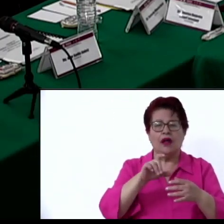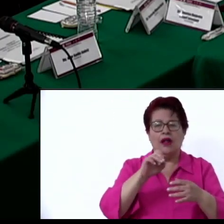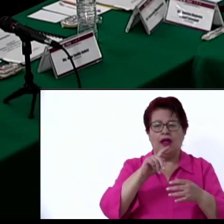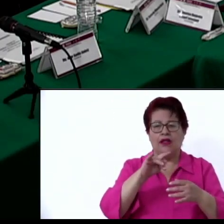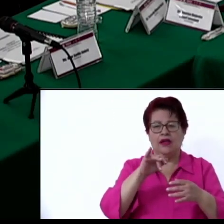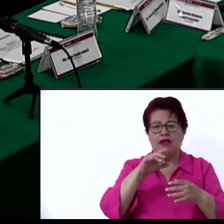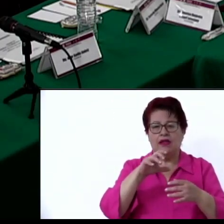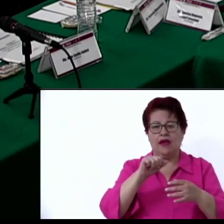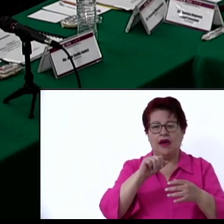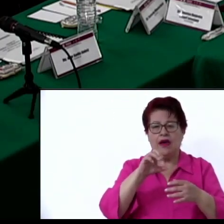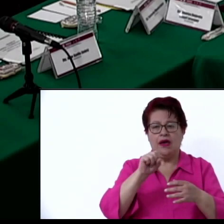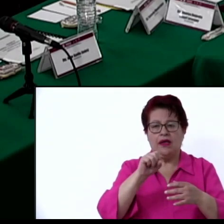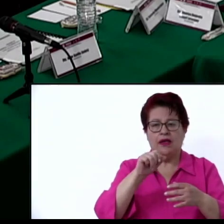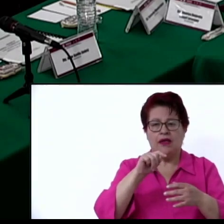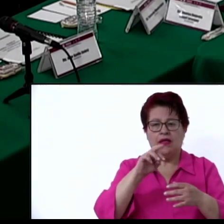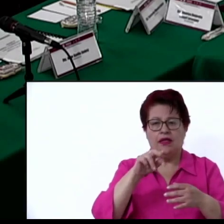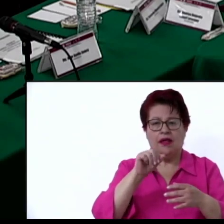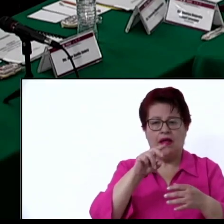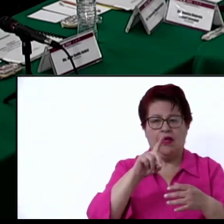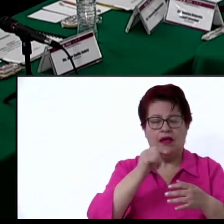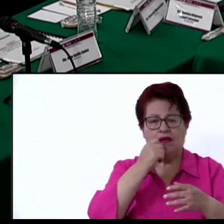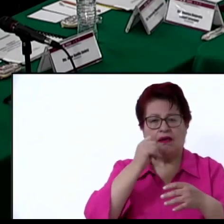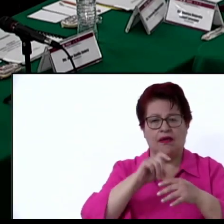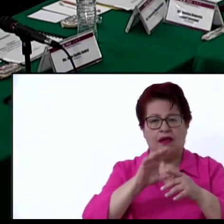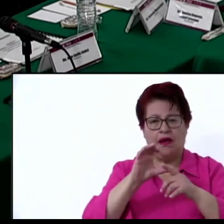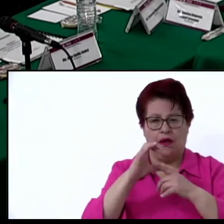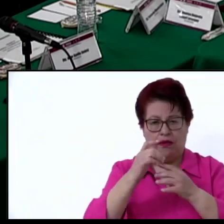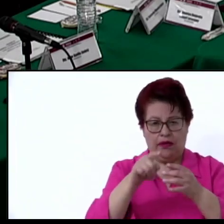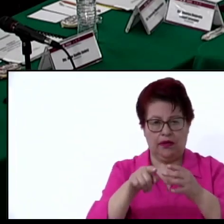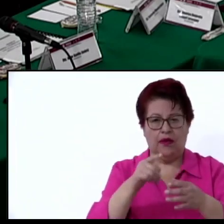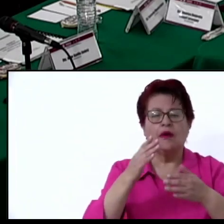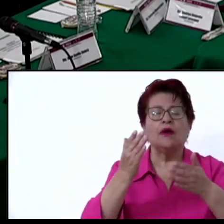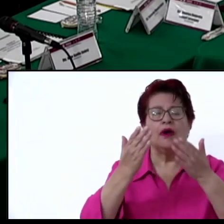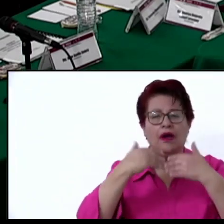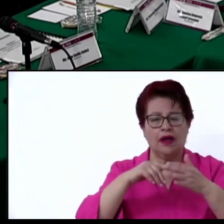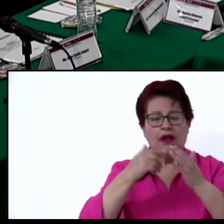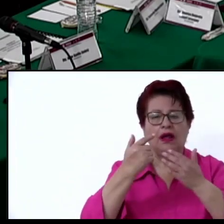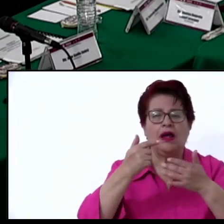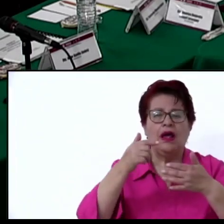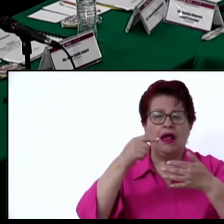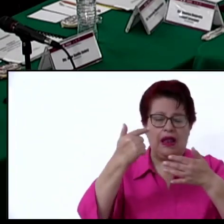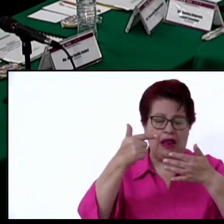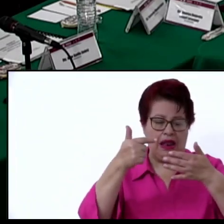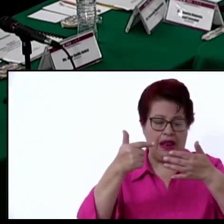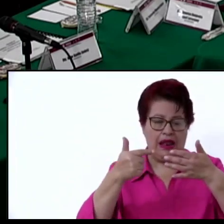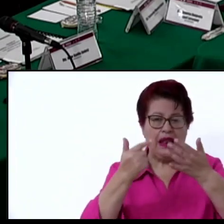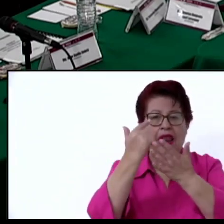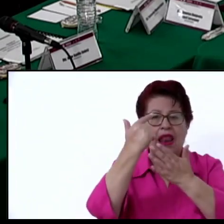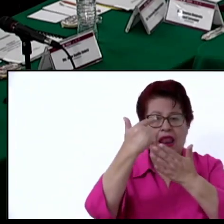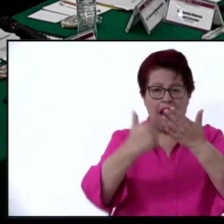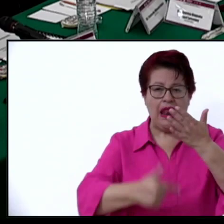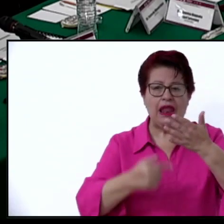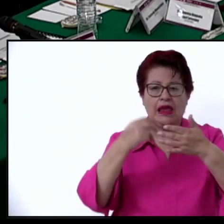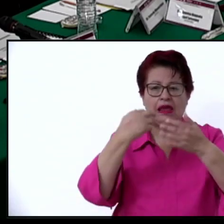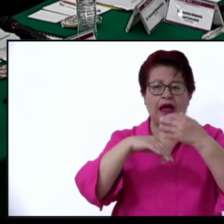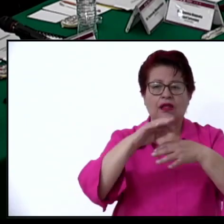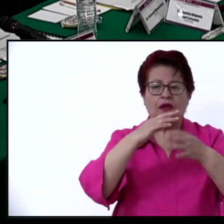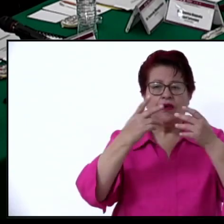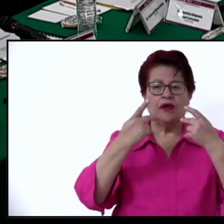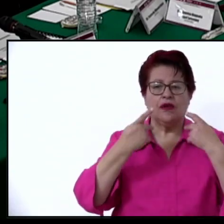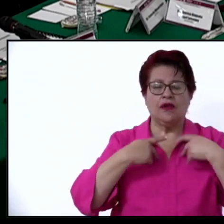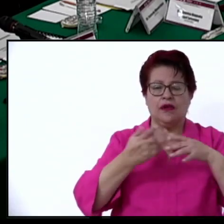Estrada que en su calidad de secretaria de esta comisión proceda a pasar lista de asistencia a las y